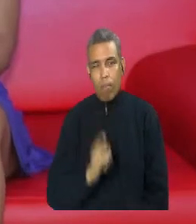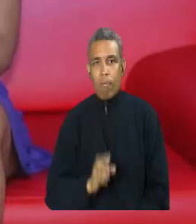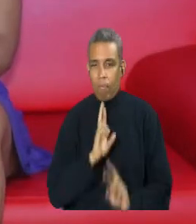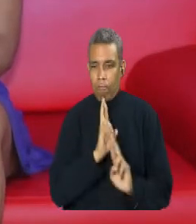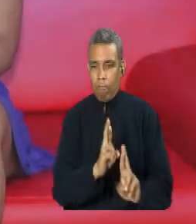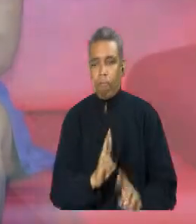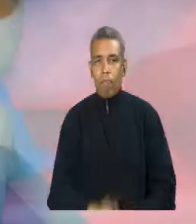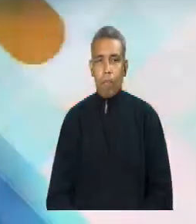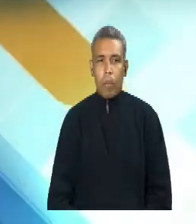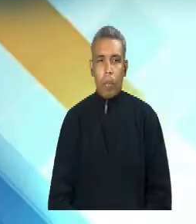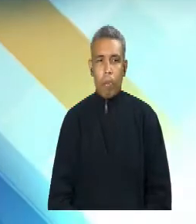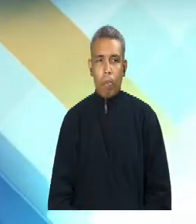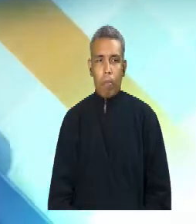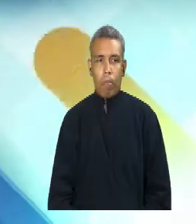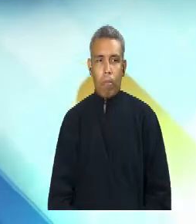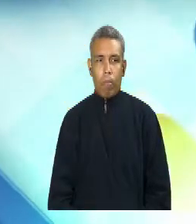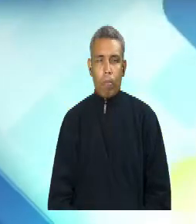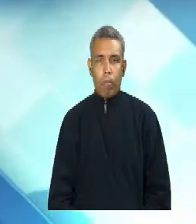ellos para ellos.